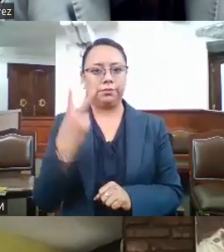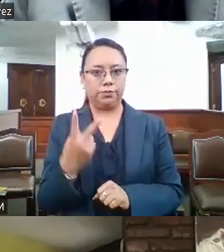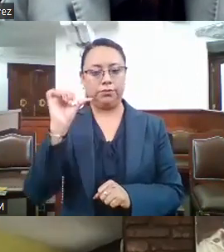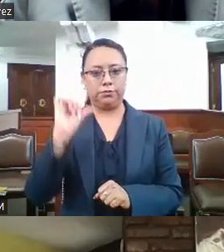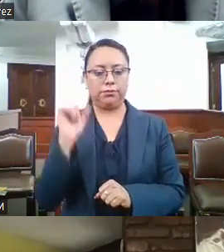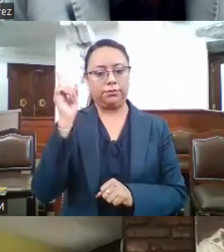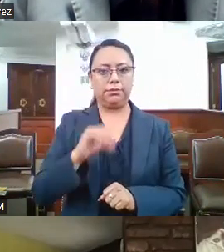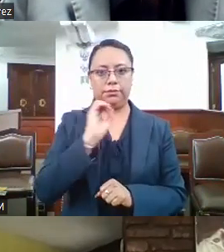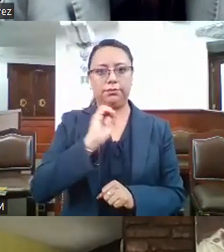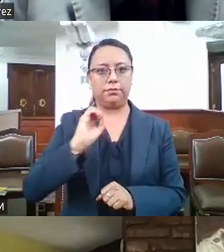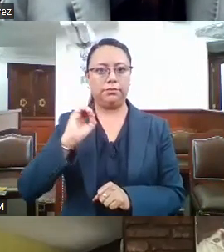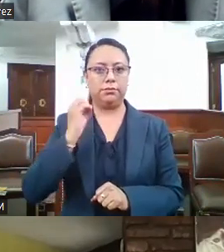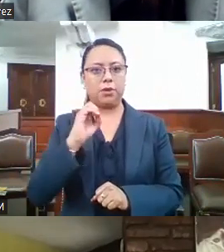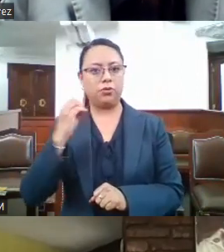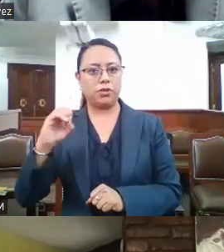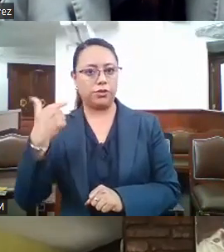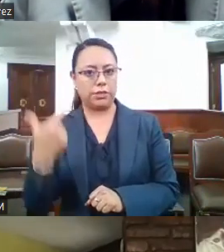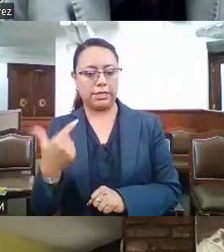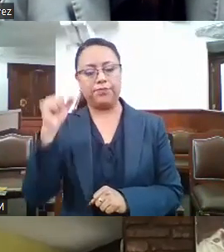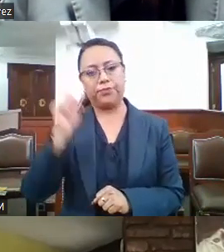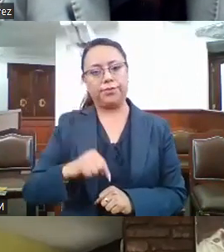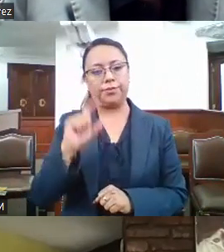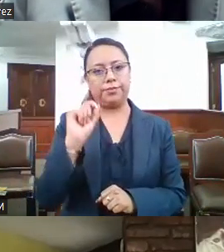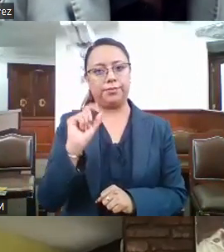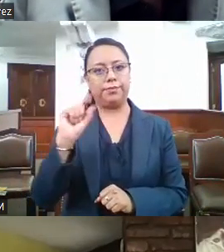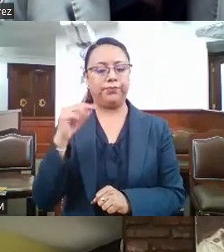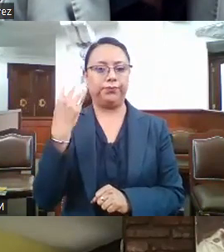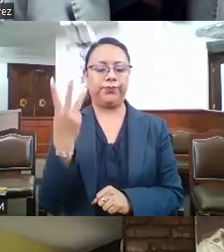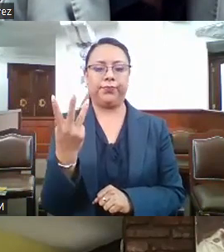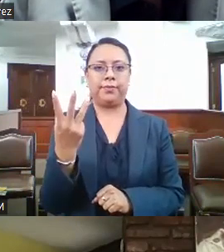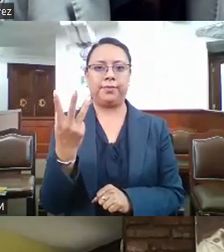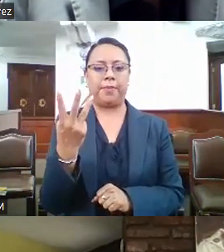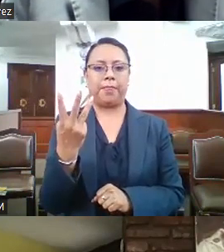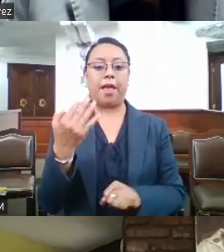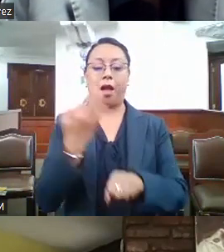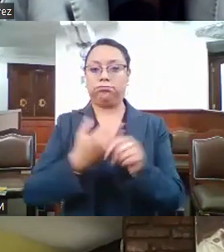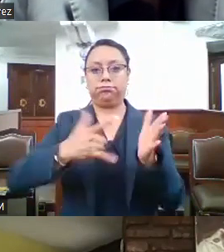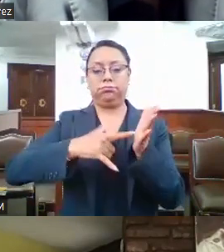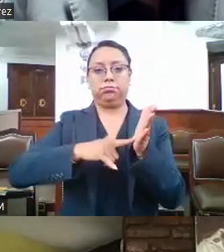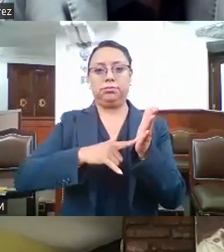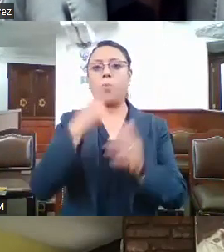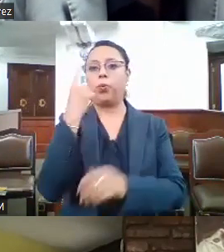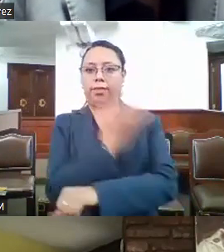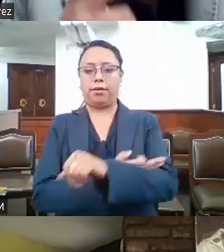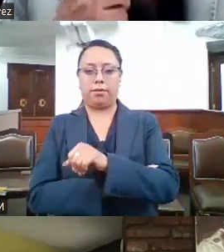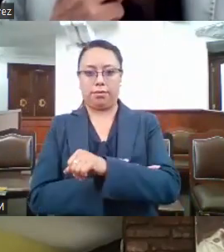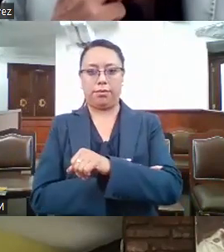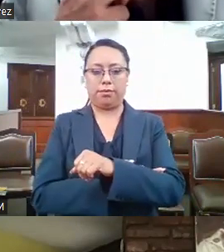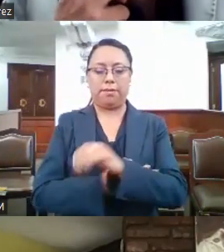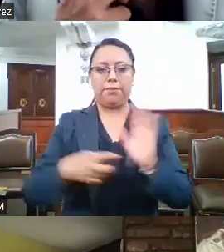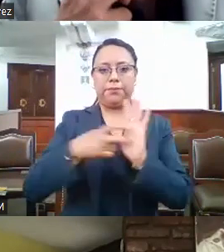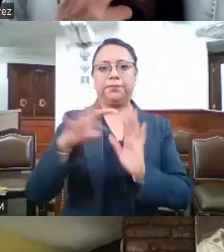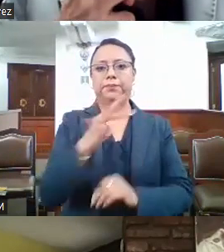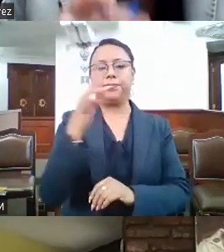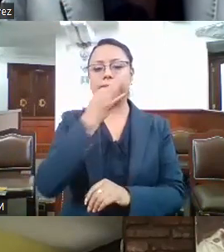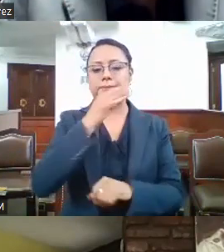diagonal 007, diagonal 2023, siendo las 13 horas con 14 minutos